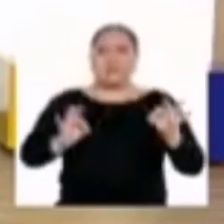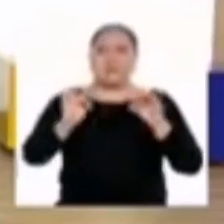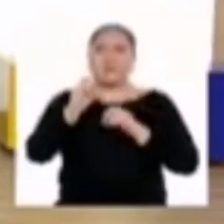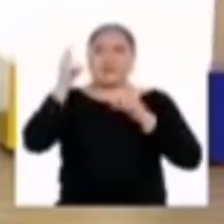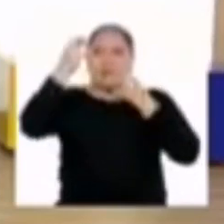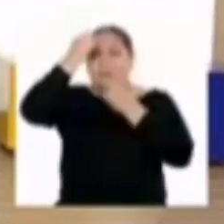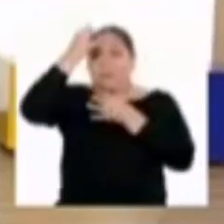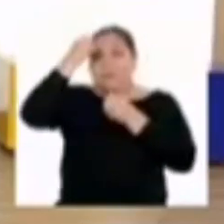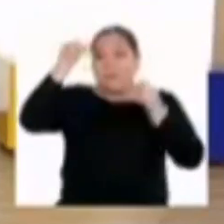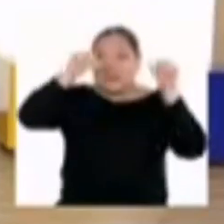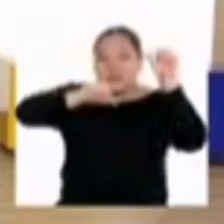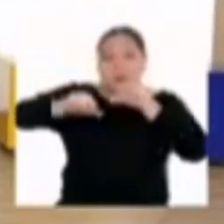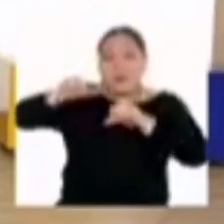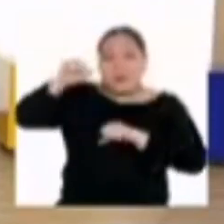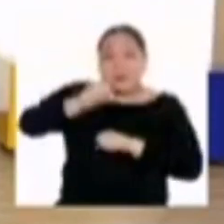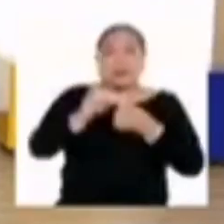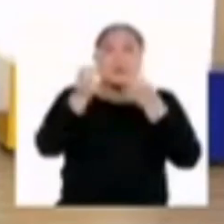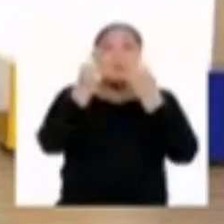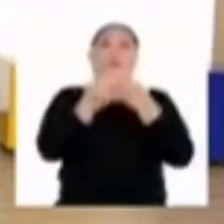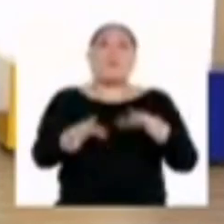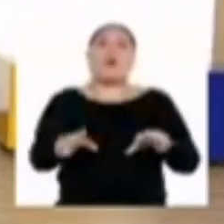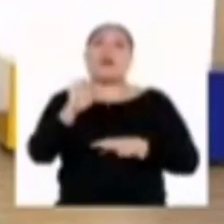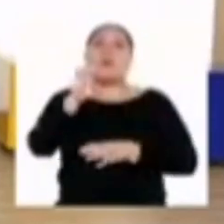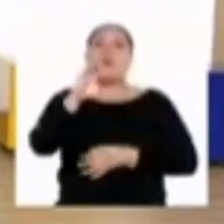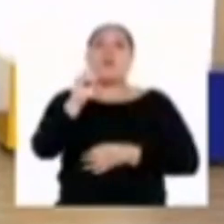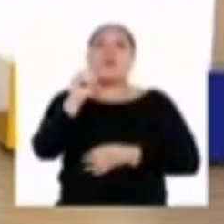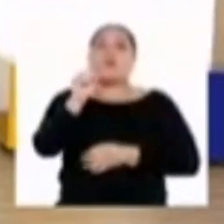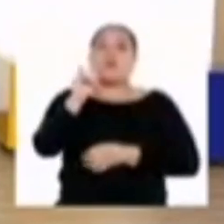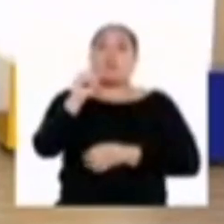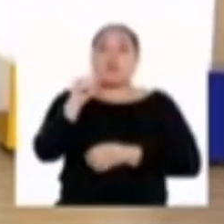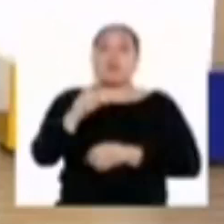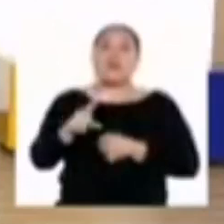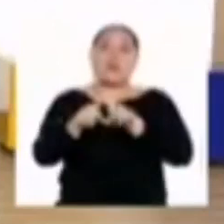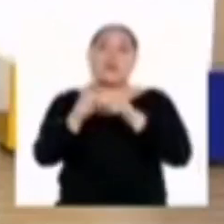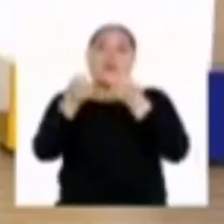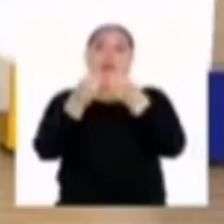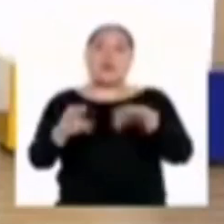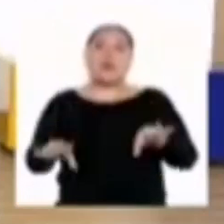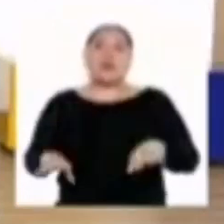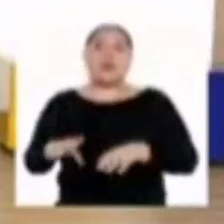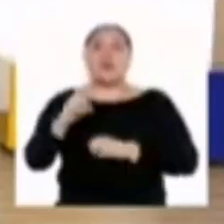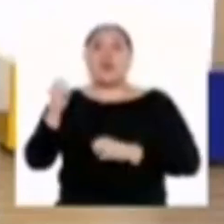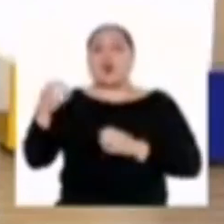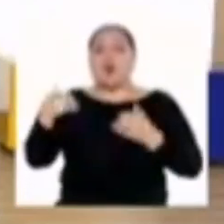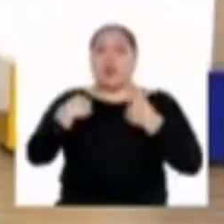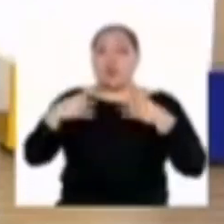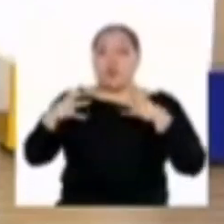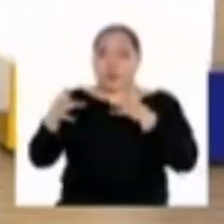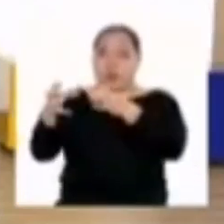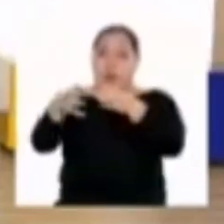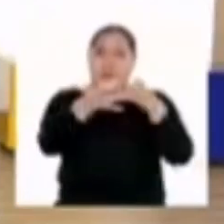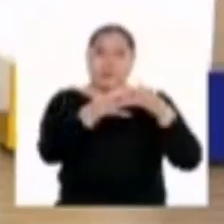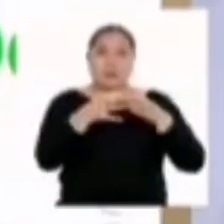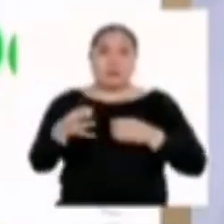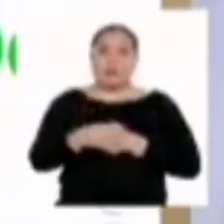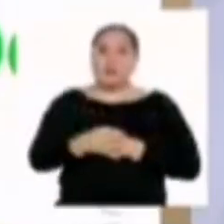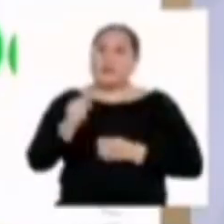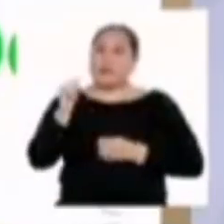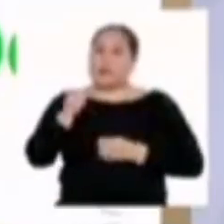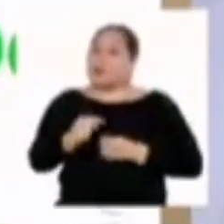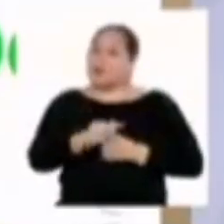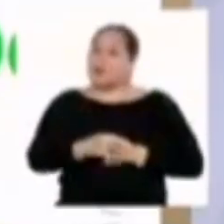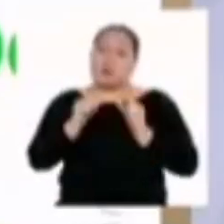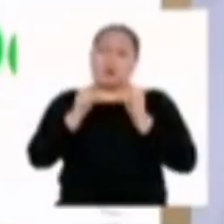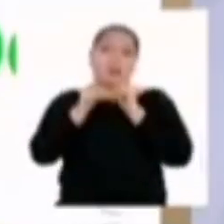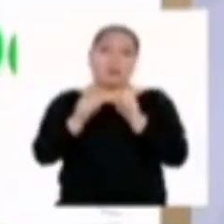informe científico, estamos perdiendo ecosistemas y especies naturales y la tendencia se mantendrá si seguimos viviendo igual.